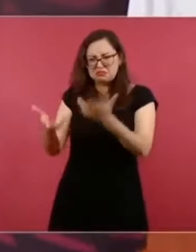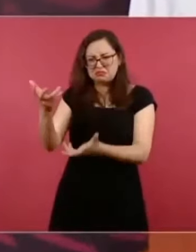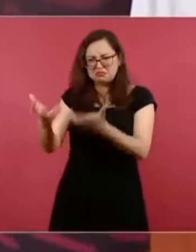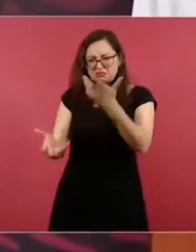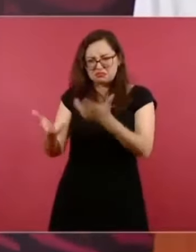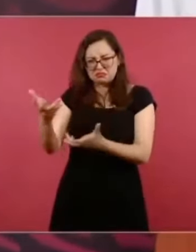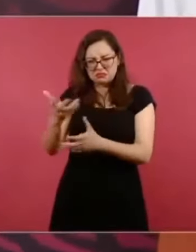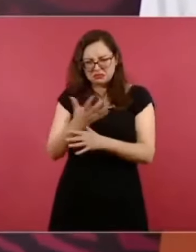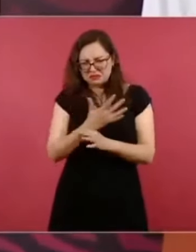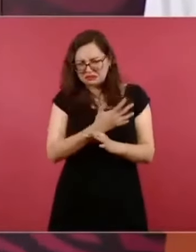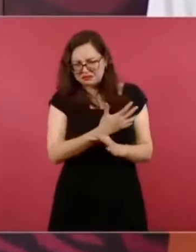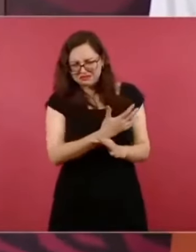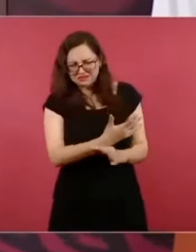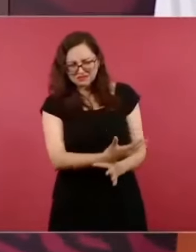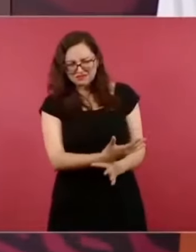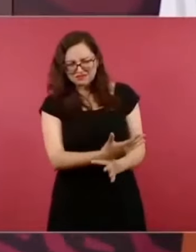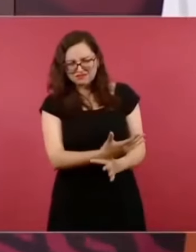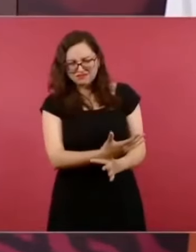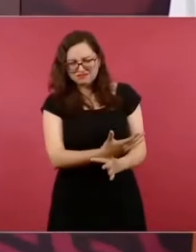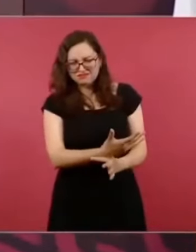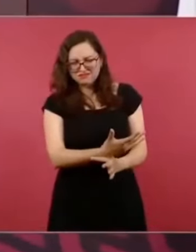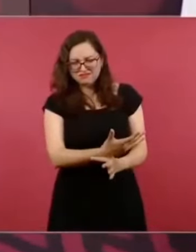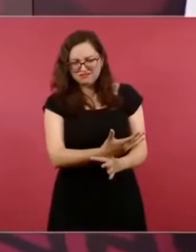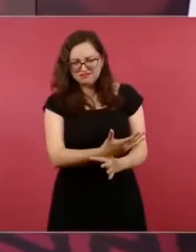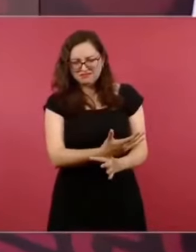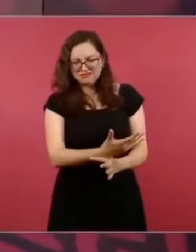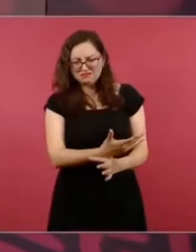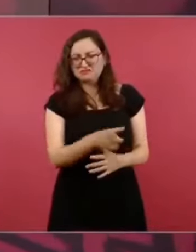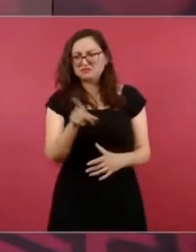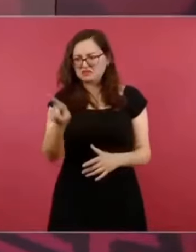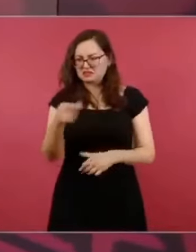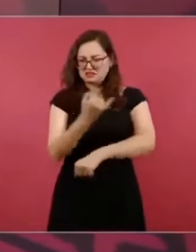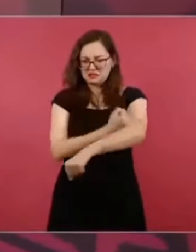Iztapalapa y Tláhuac. Iztapalapa y Tláhuac.